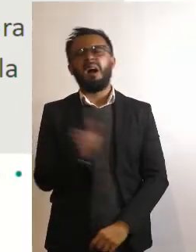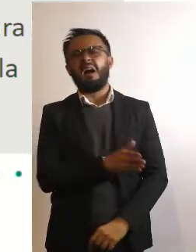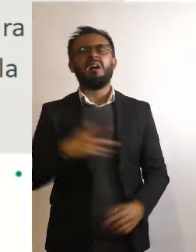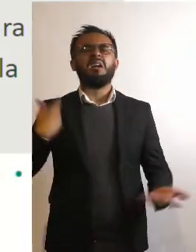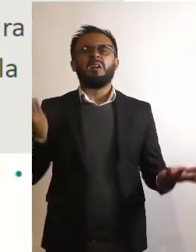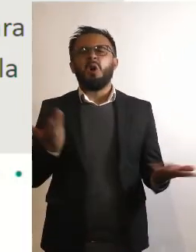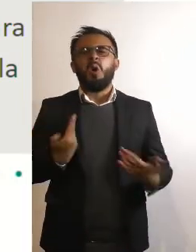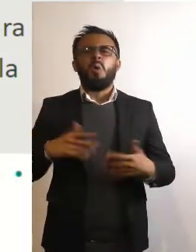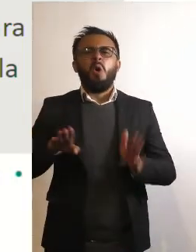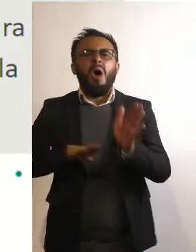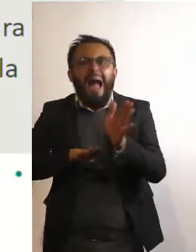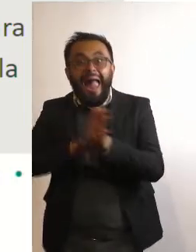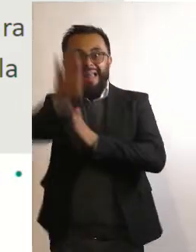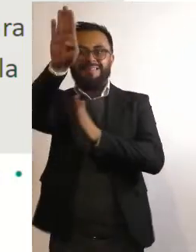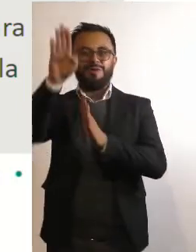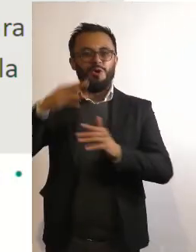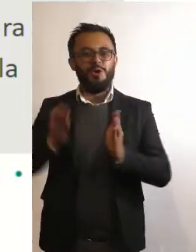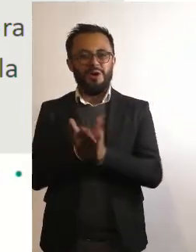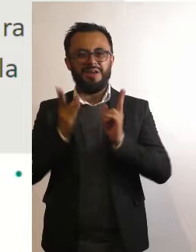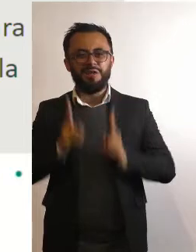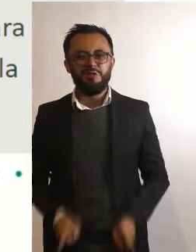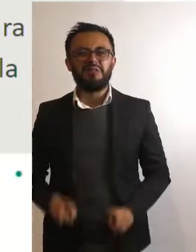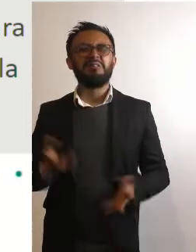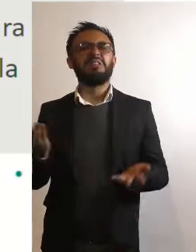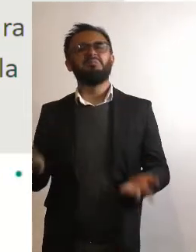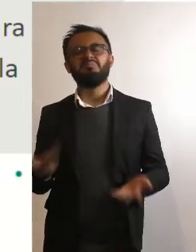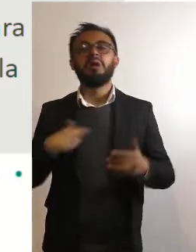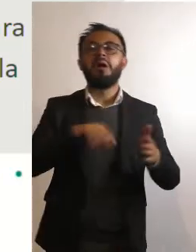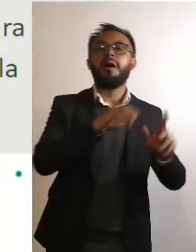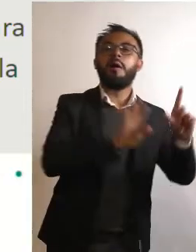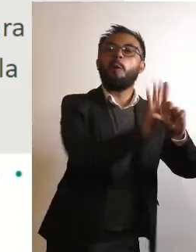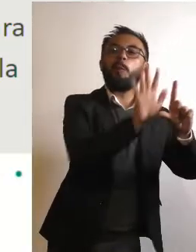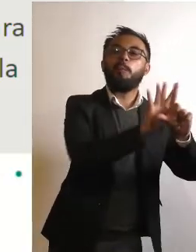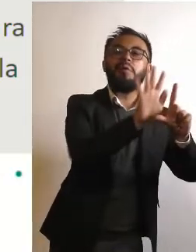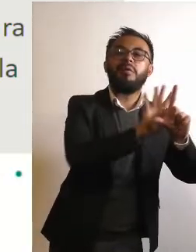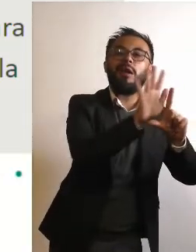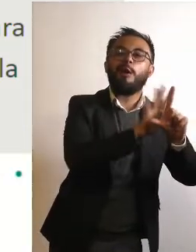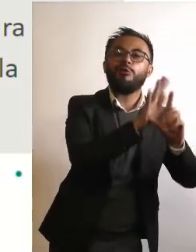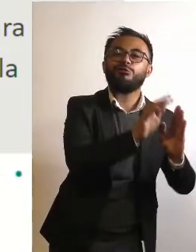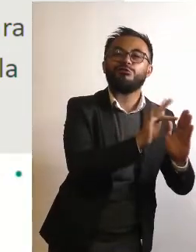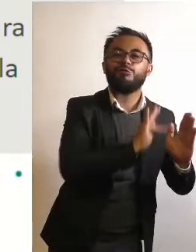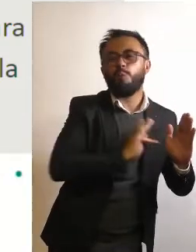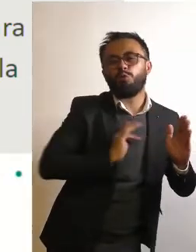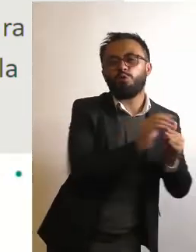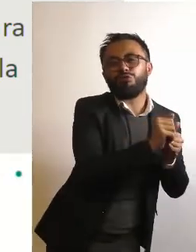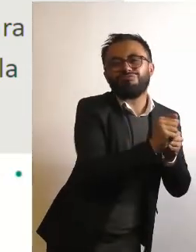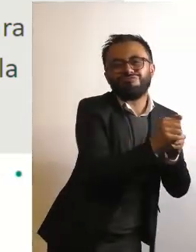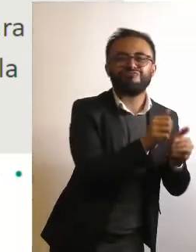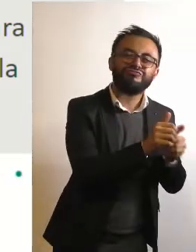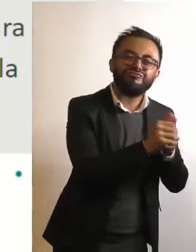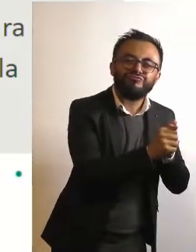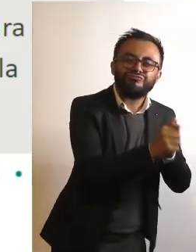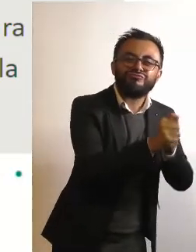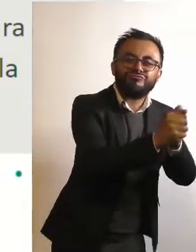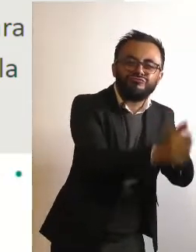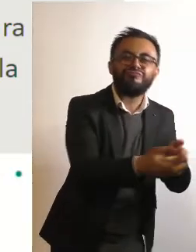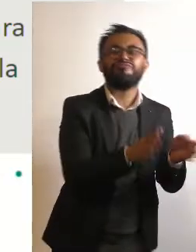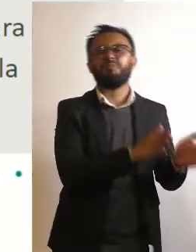psicopedagógicos, 44 videos tutoriales con podcast y juegos, contenidos para tutorías entre pares